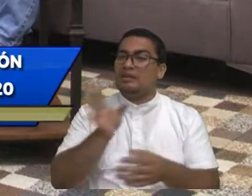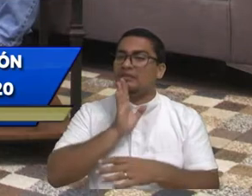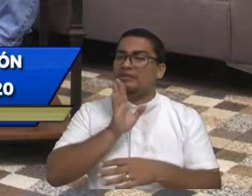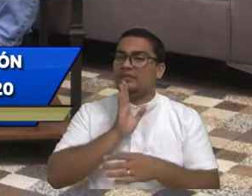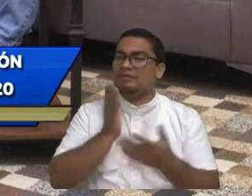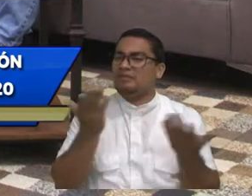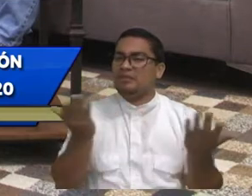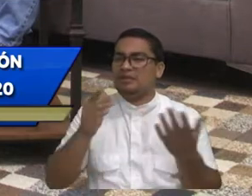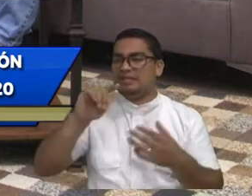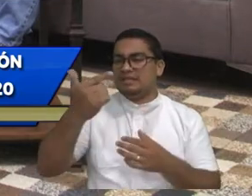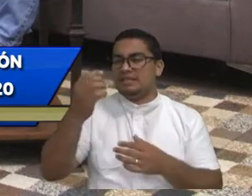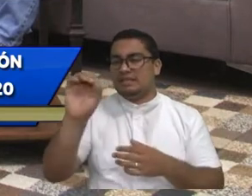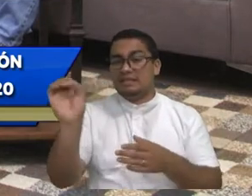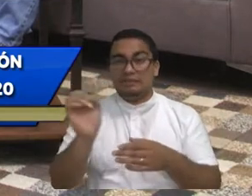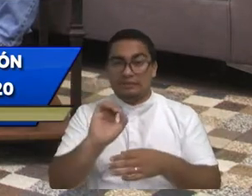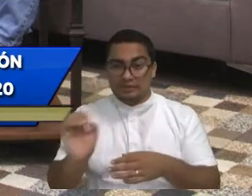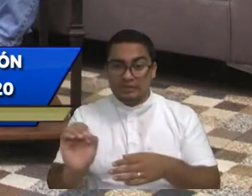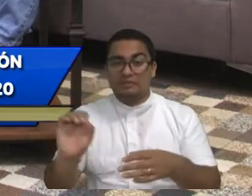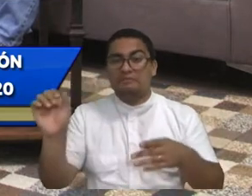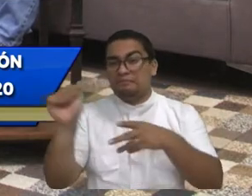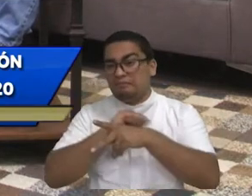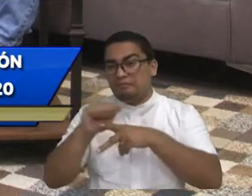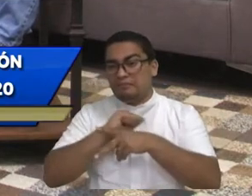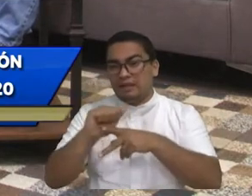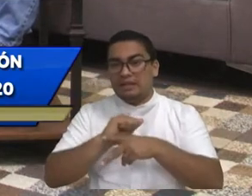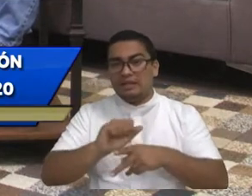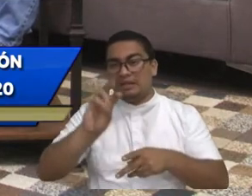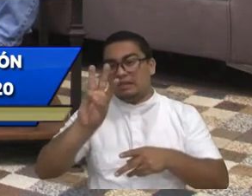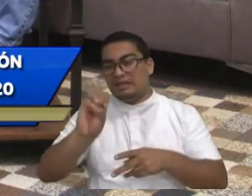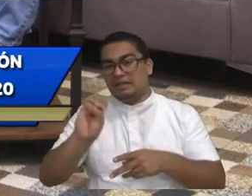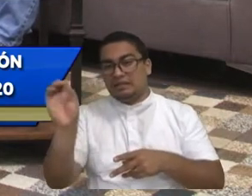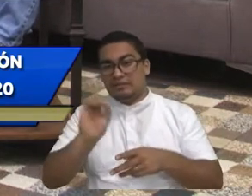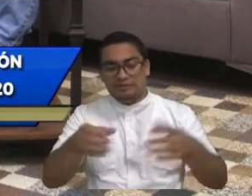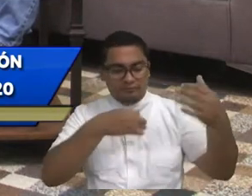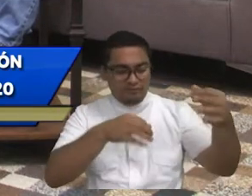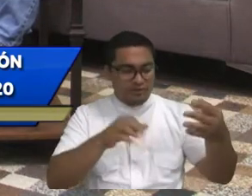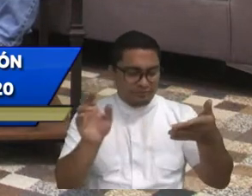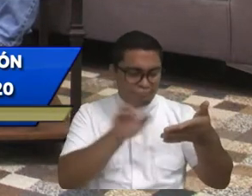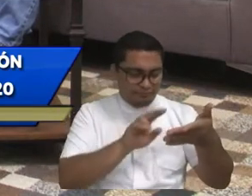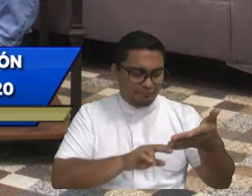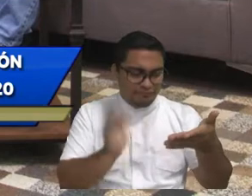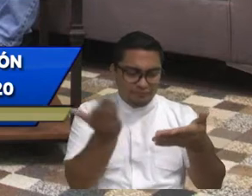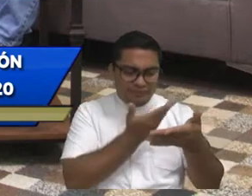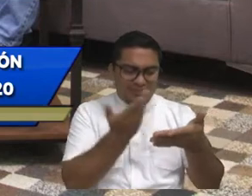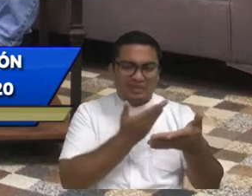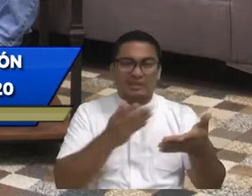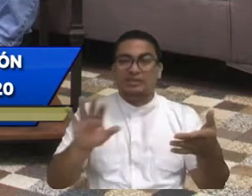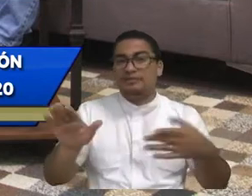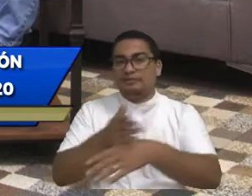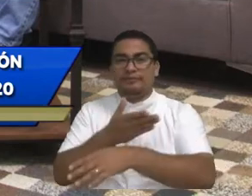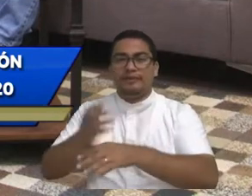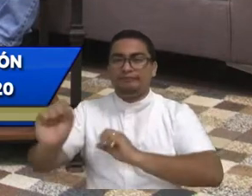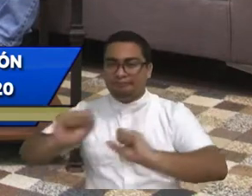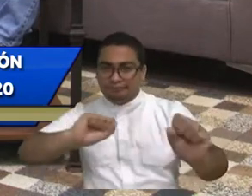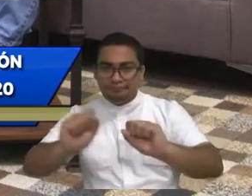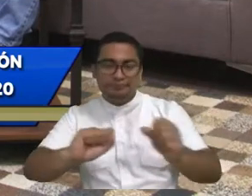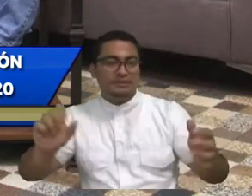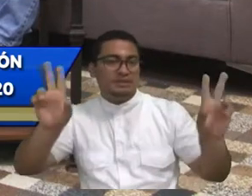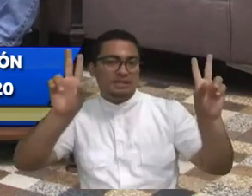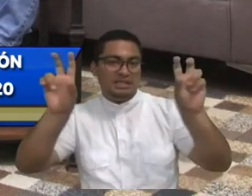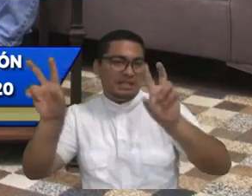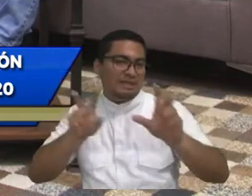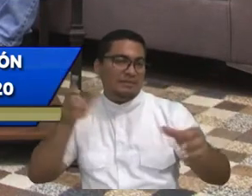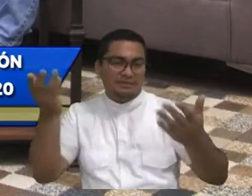70% práctica 30% teórica variando pues los ambientes o la dinámica de acuerdo al sector socioproductivo